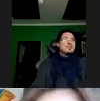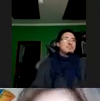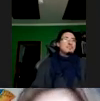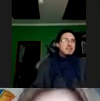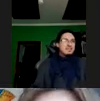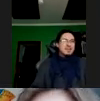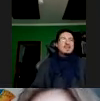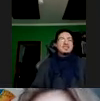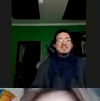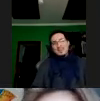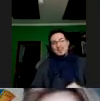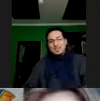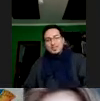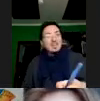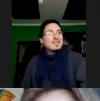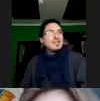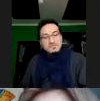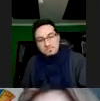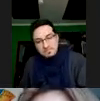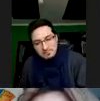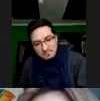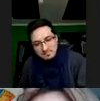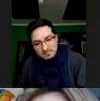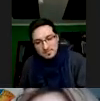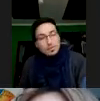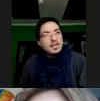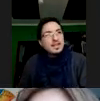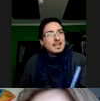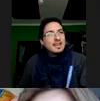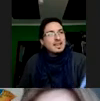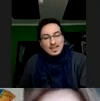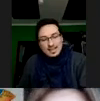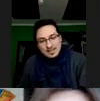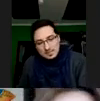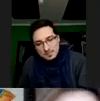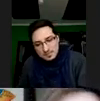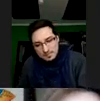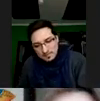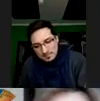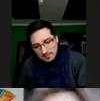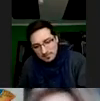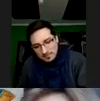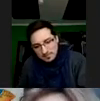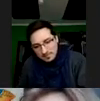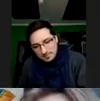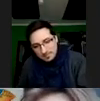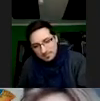Pero bien, Génesis. Ahí voy a anotarle al tiro. Sí, pues, profe, deja la lista.